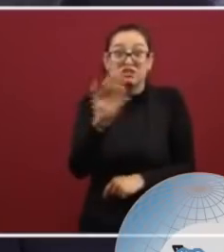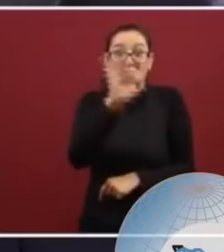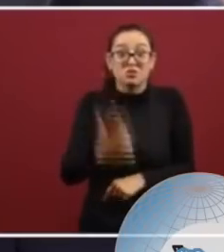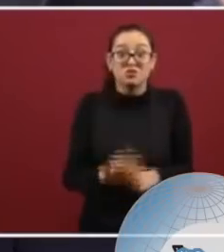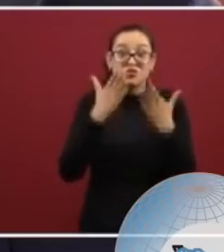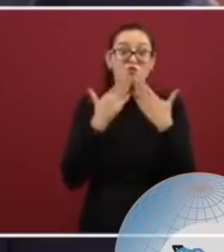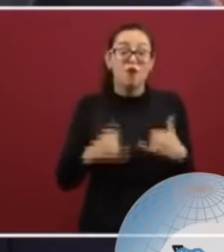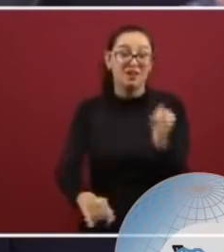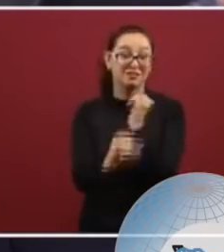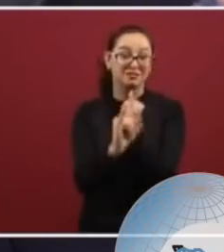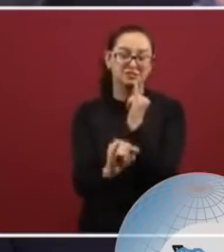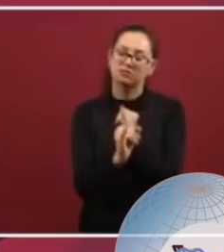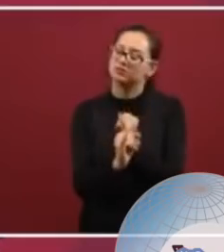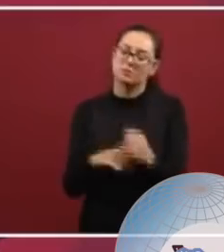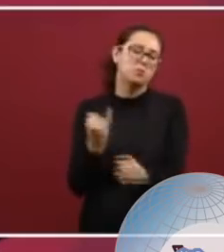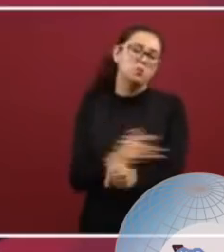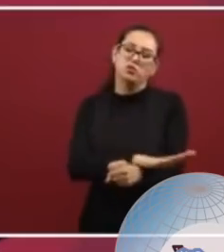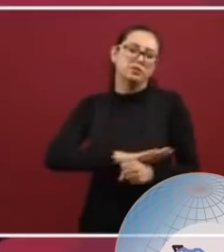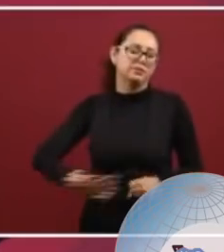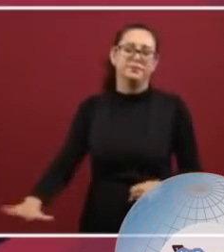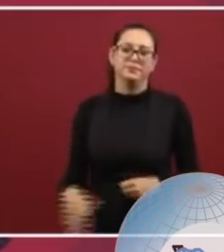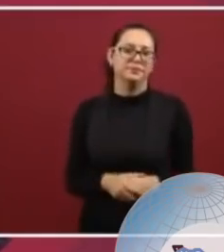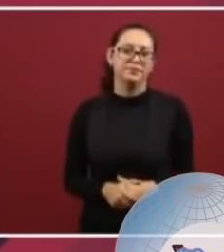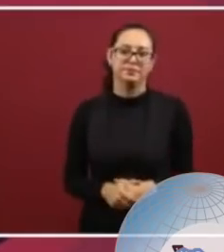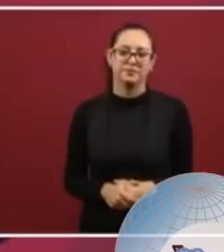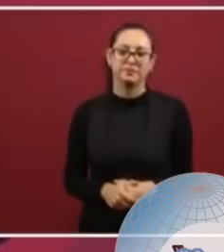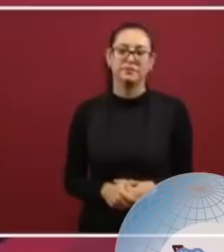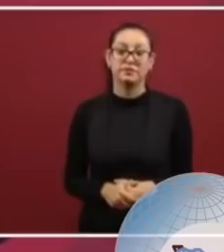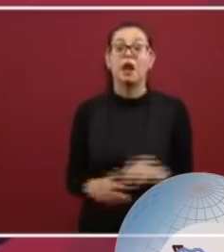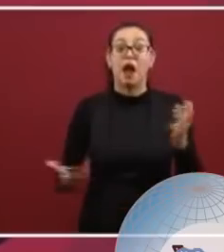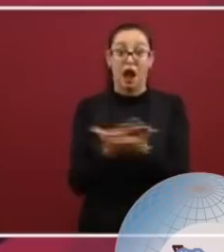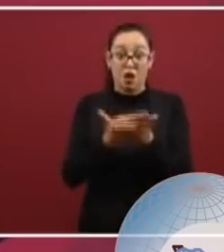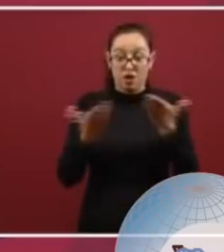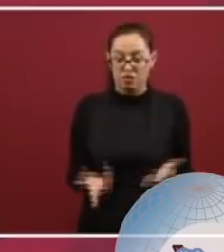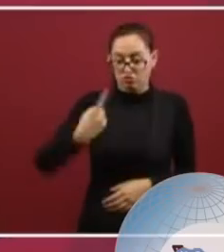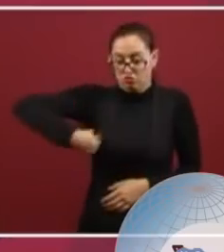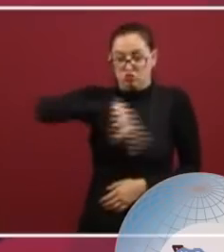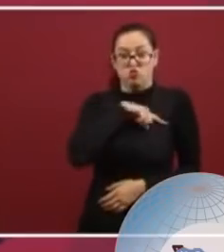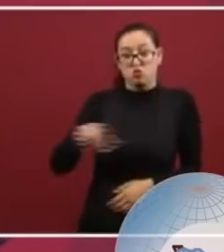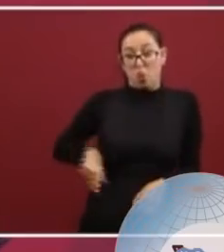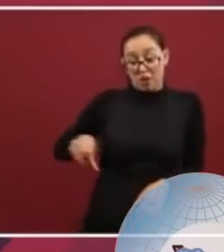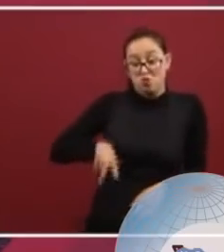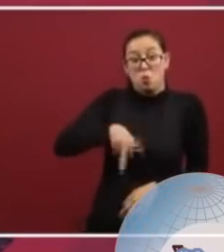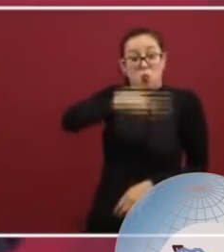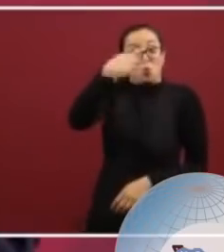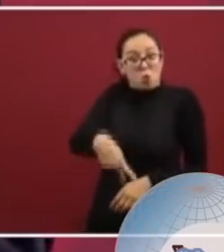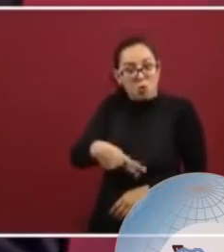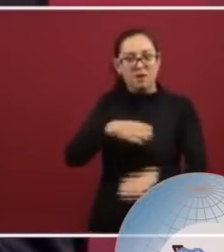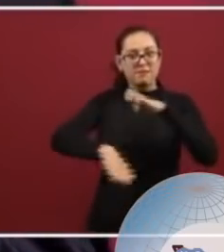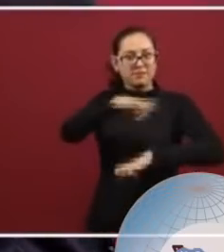Entonces eso no puede seguir sucediendo. Entonces, esta empresa nueva del Estado